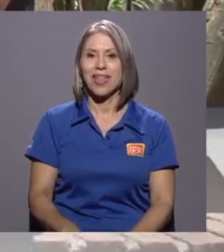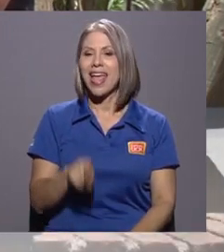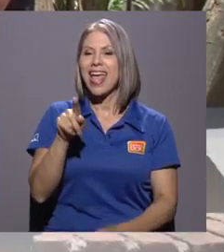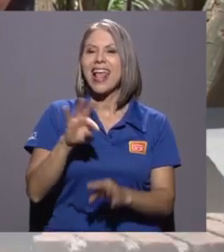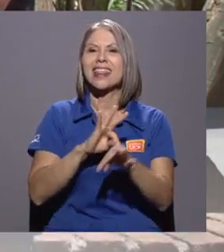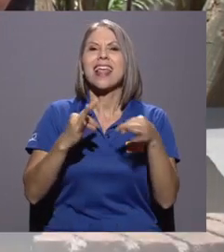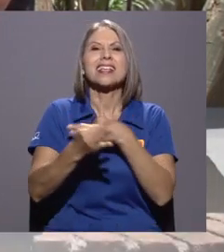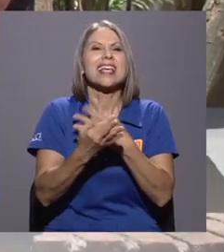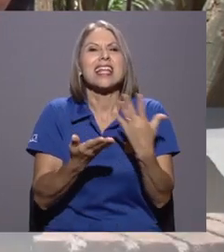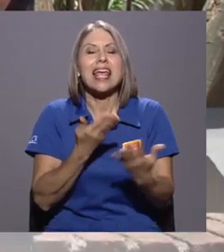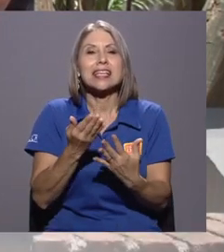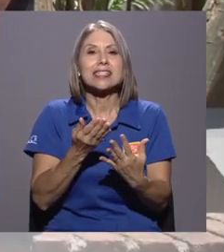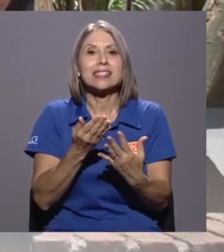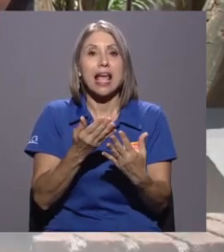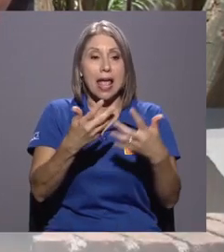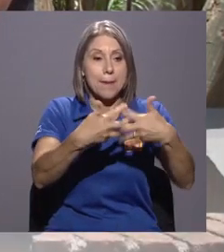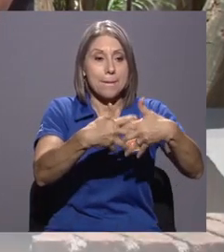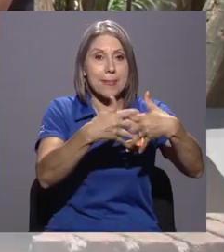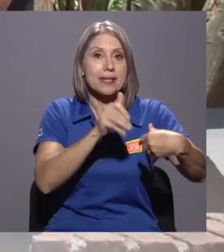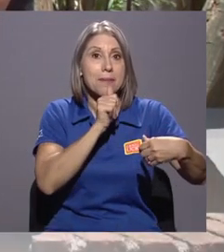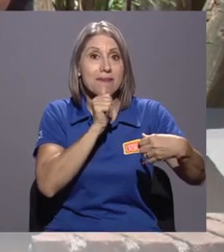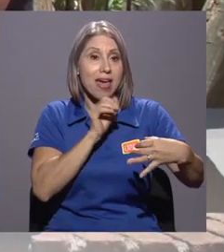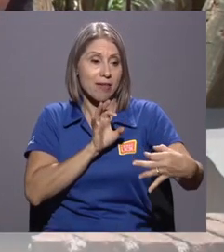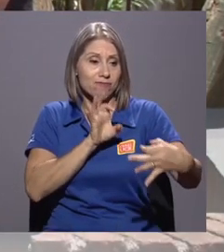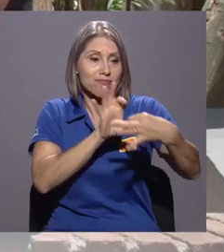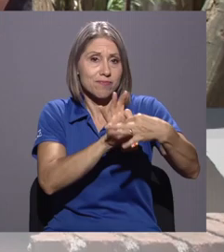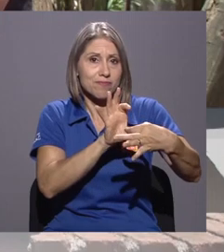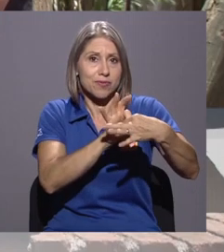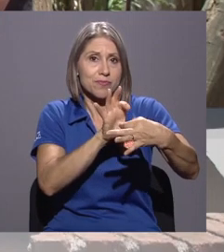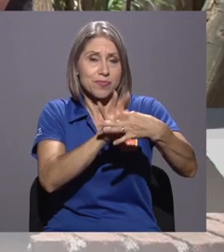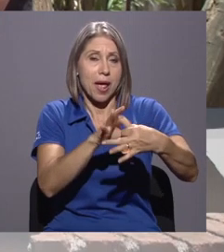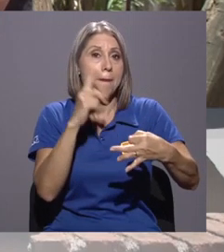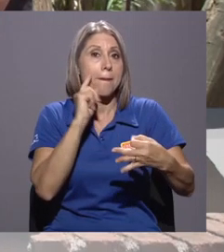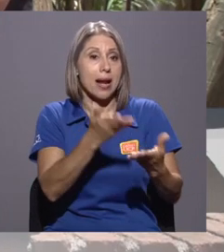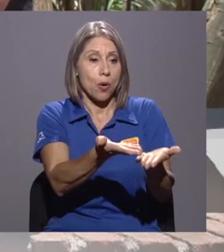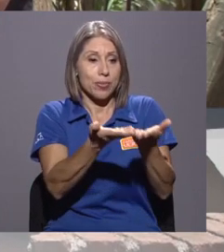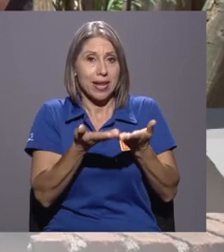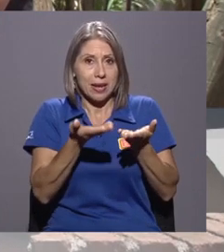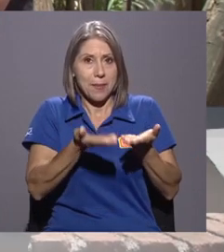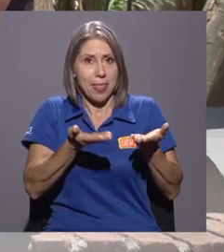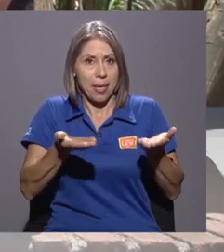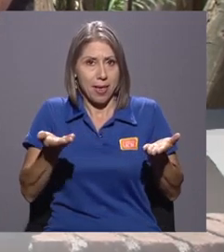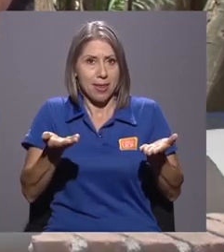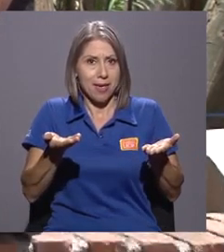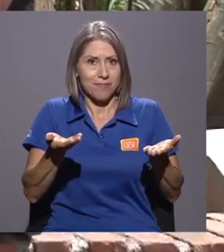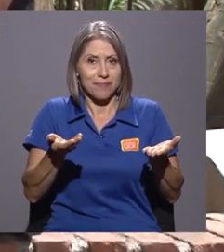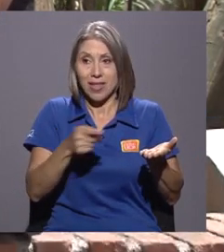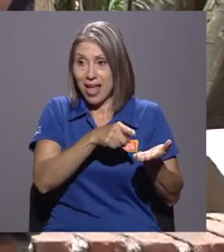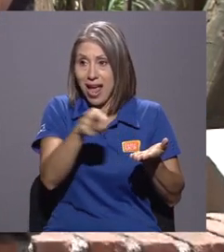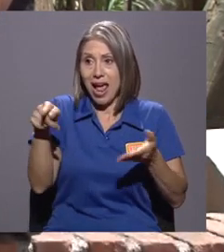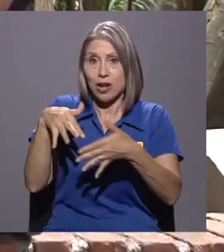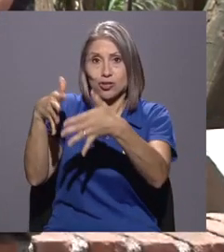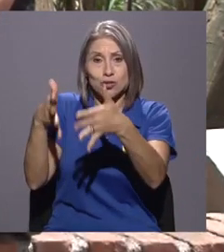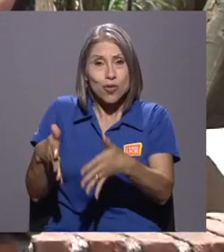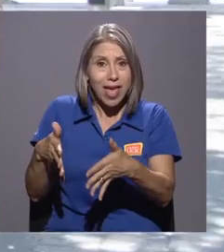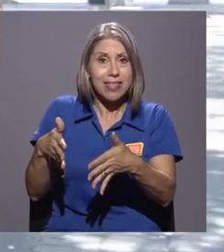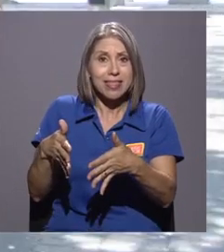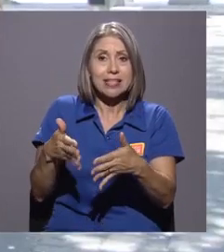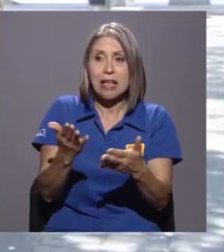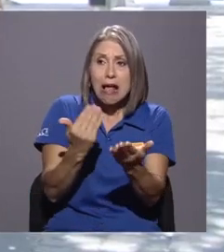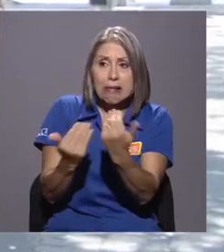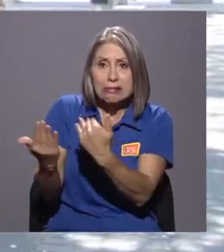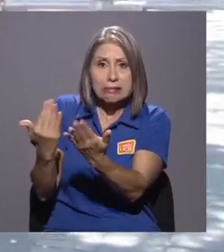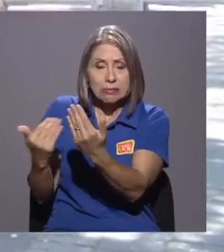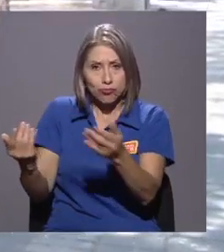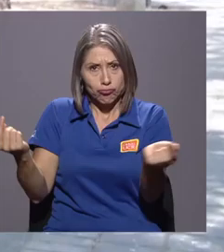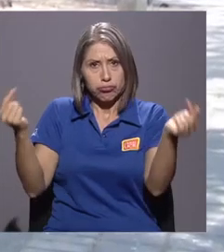con la empresa privada para obtener materia prima y se convoca a los estudiantes durante ciertos fines de